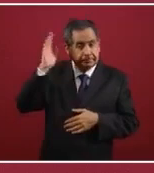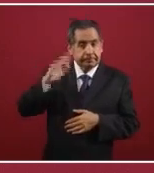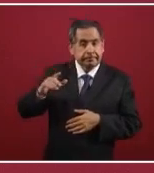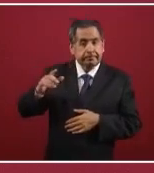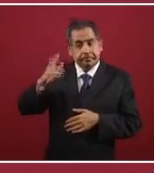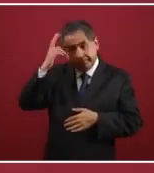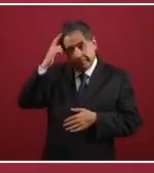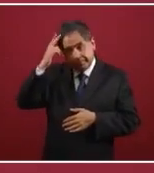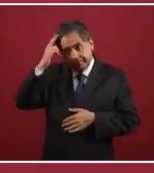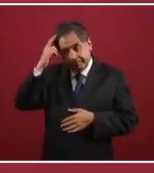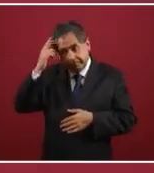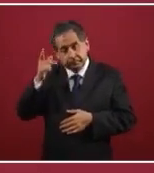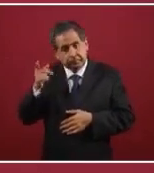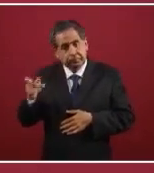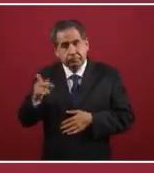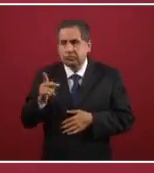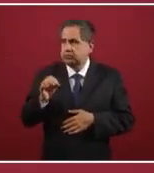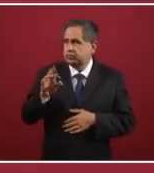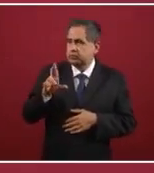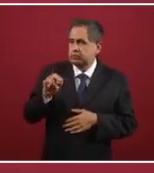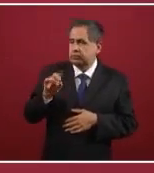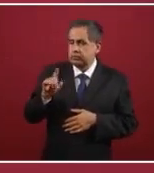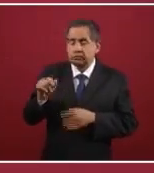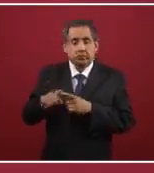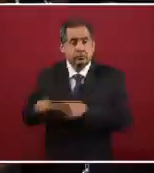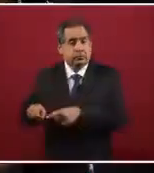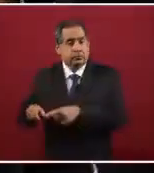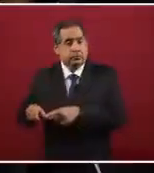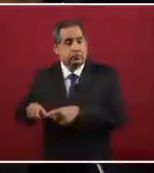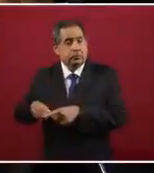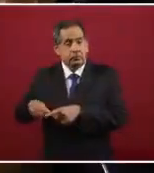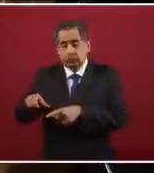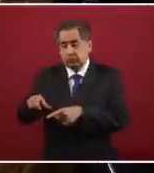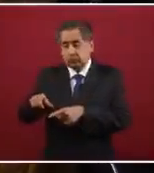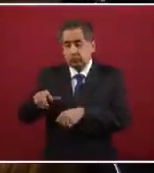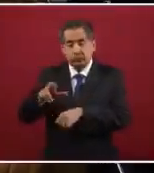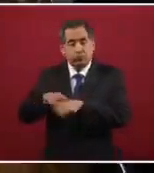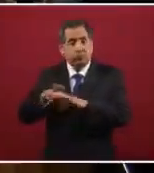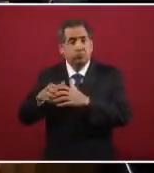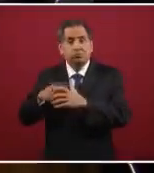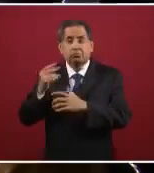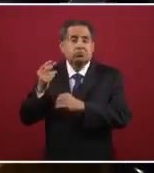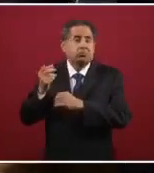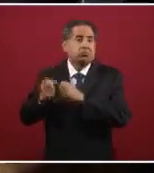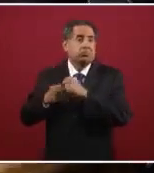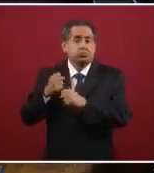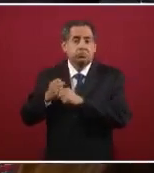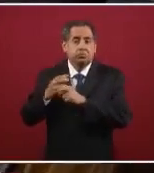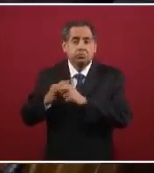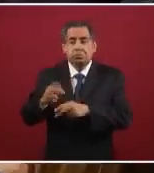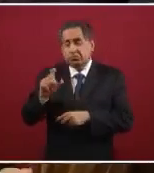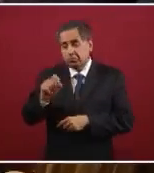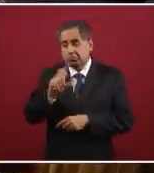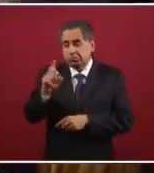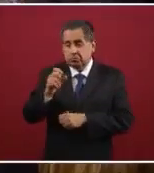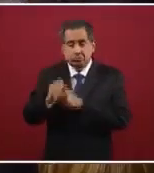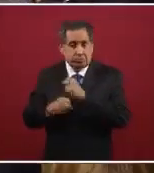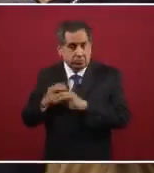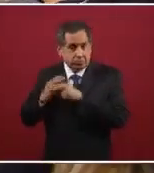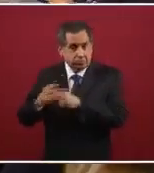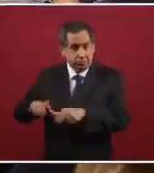si él estuvo 34 años, pues habían gobernadores que duraban 20, 30.